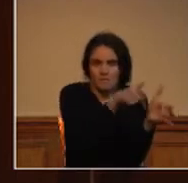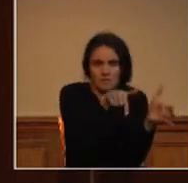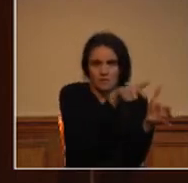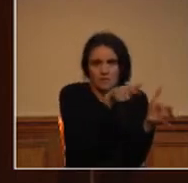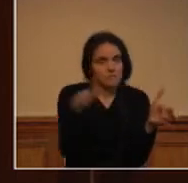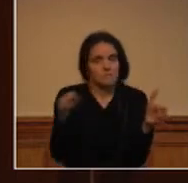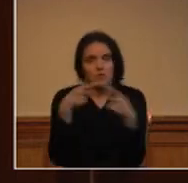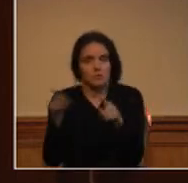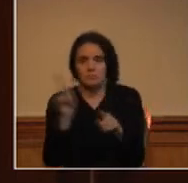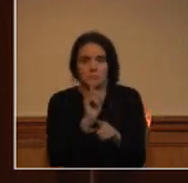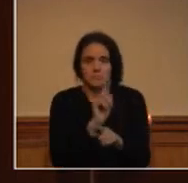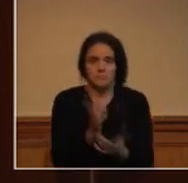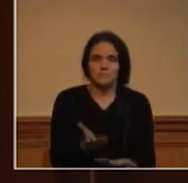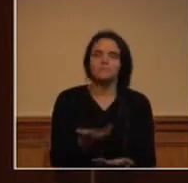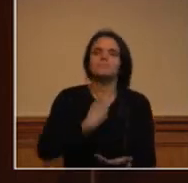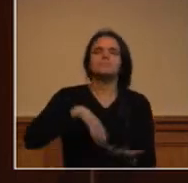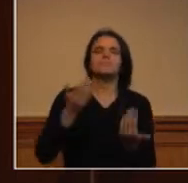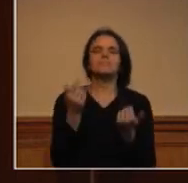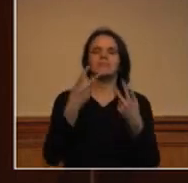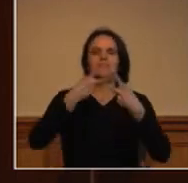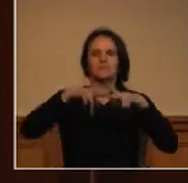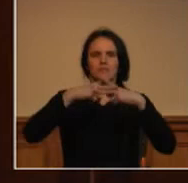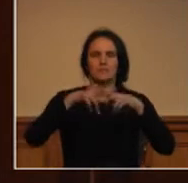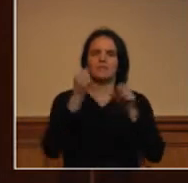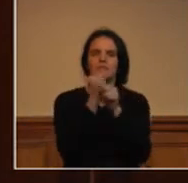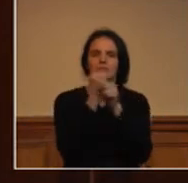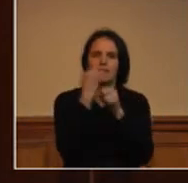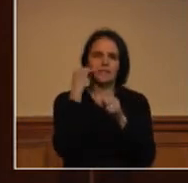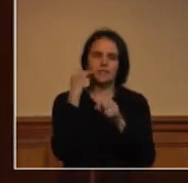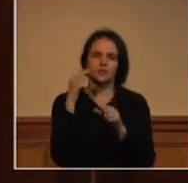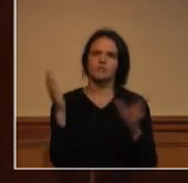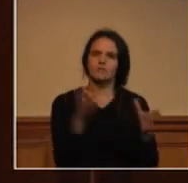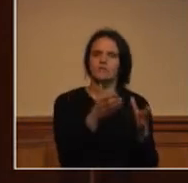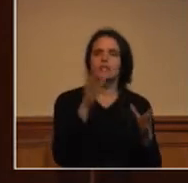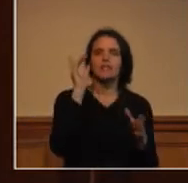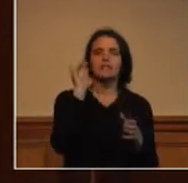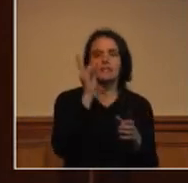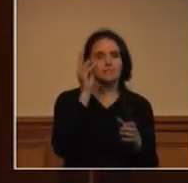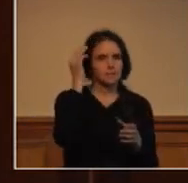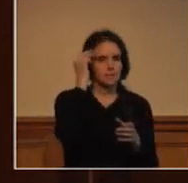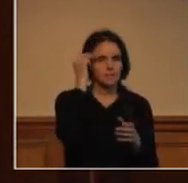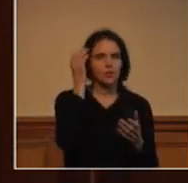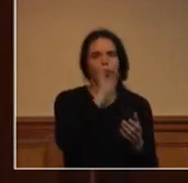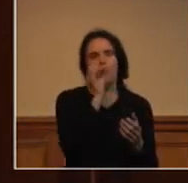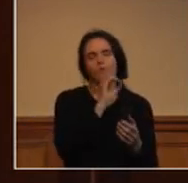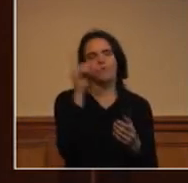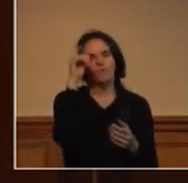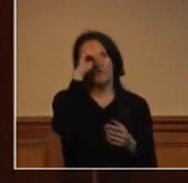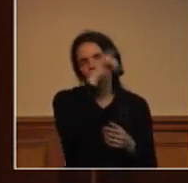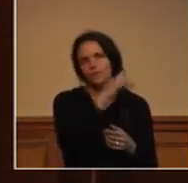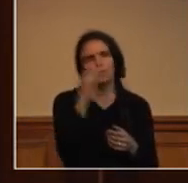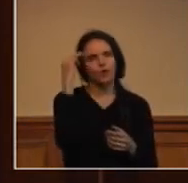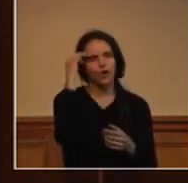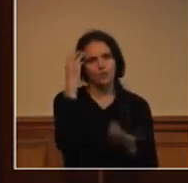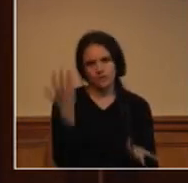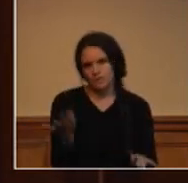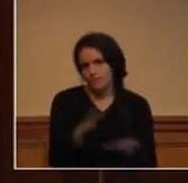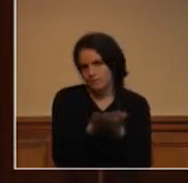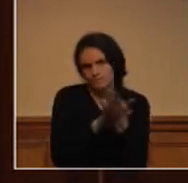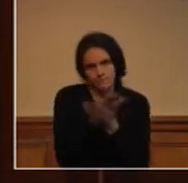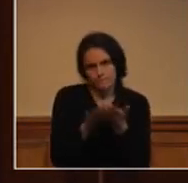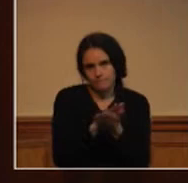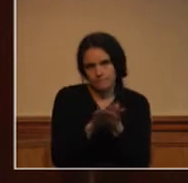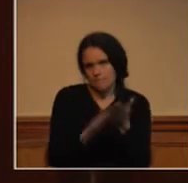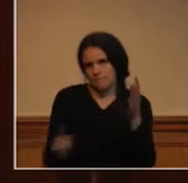Necesitamos instrumentos para trabajar con los niños que tienen discapacidad intelectual o dificultad cognitiva. Eso fue como lo primero